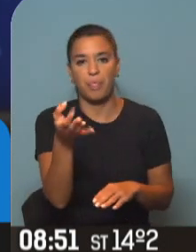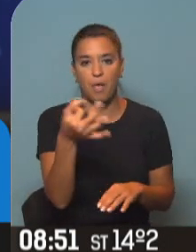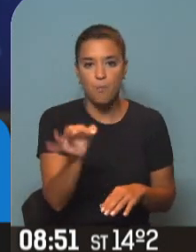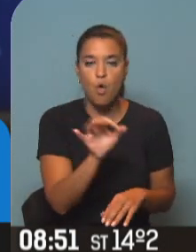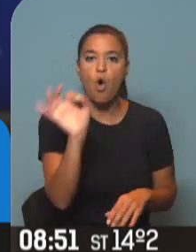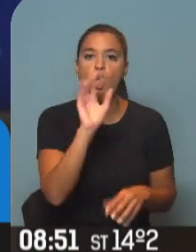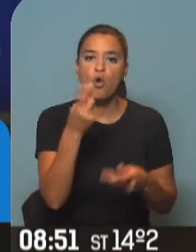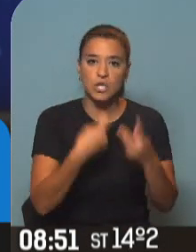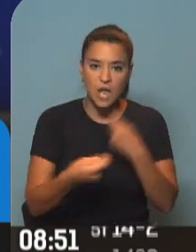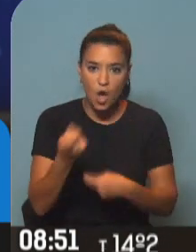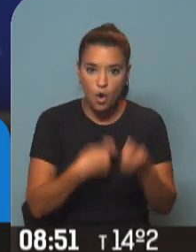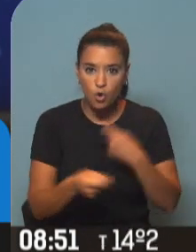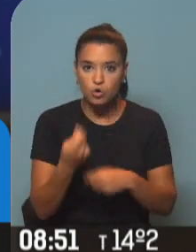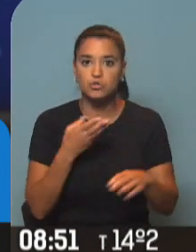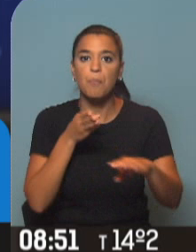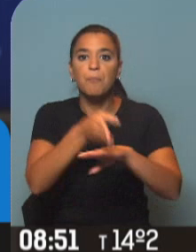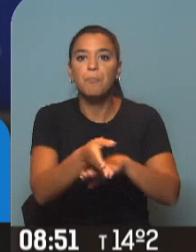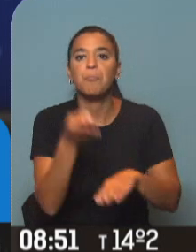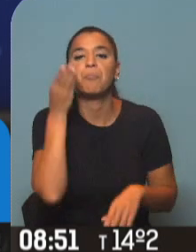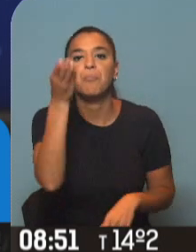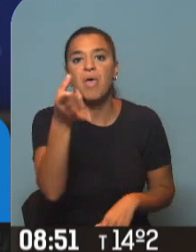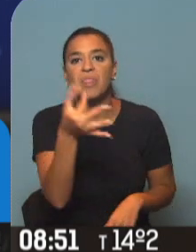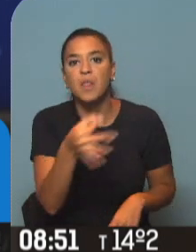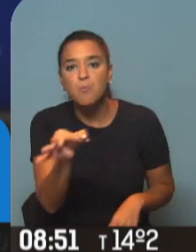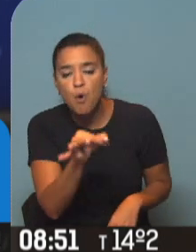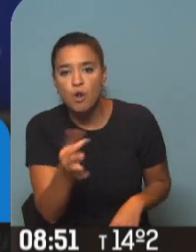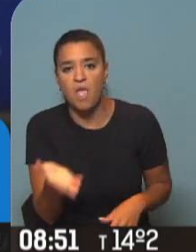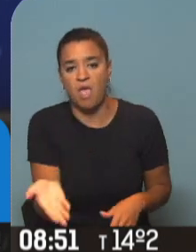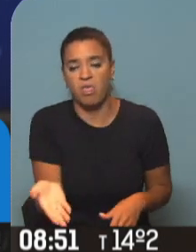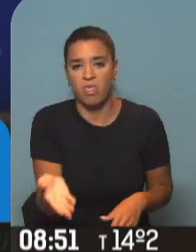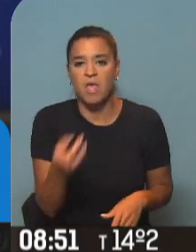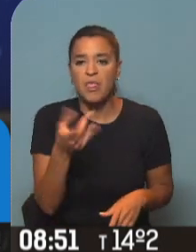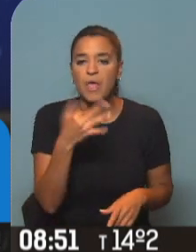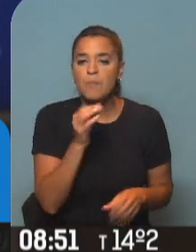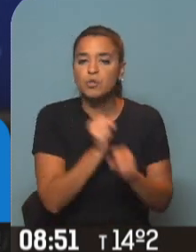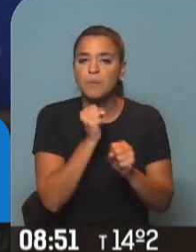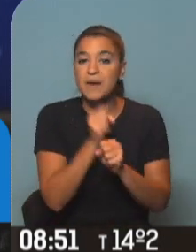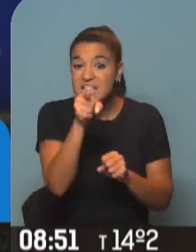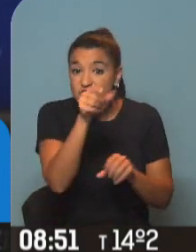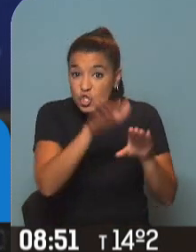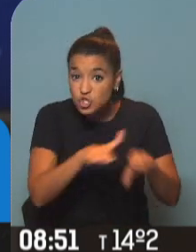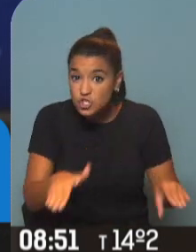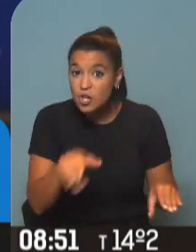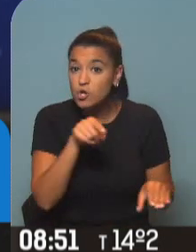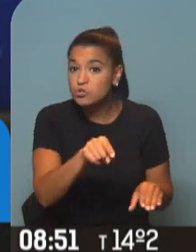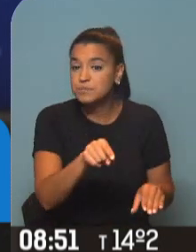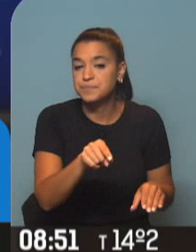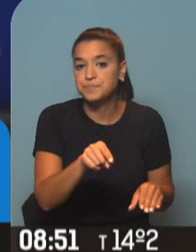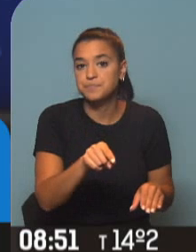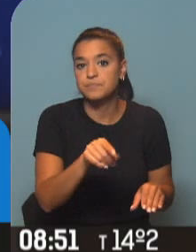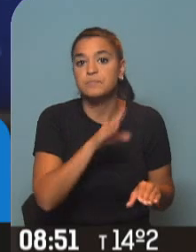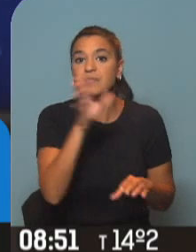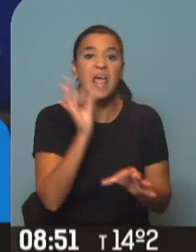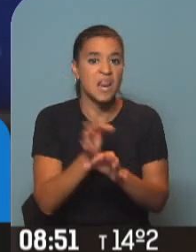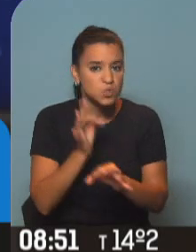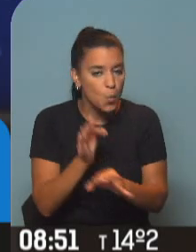negocios a entrar a pedir limosnas creo que tenemos que trabajar para que esos chicos estén en la